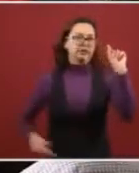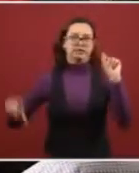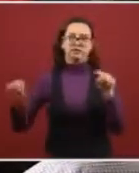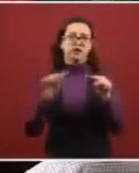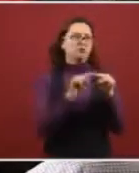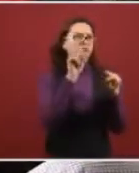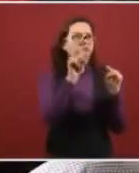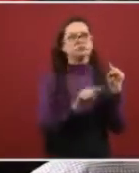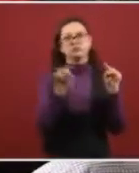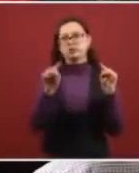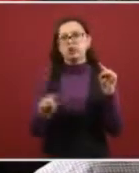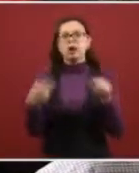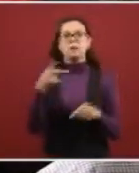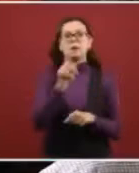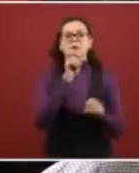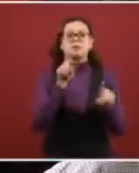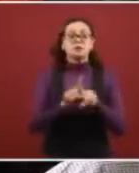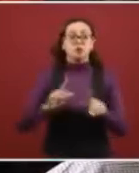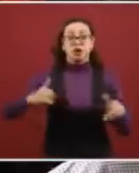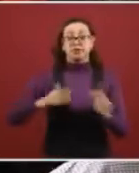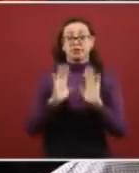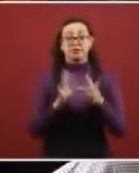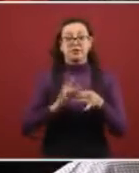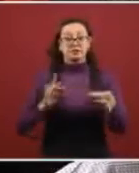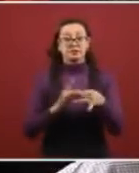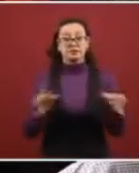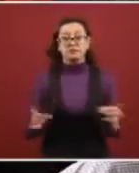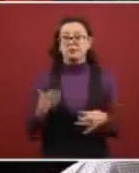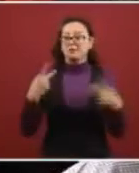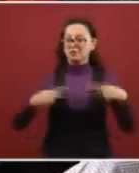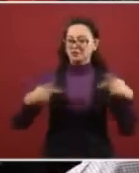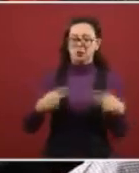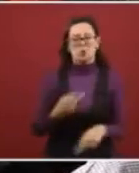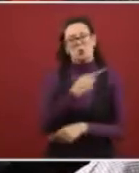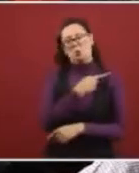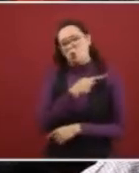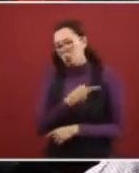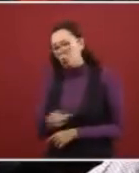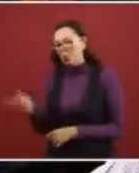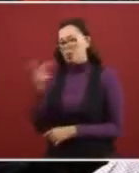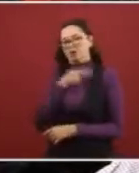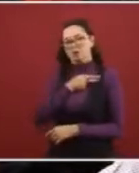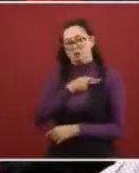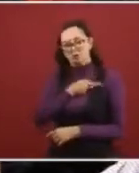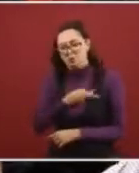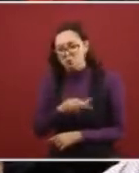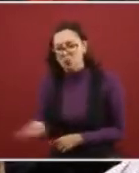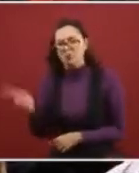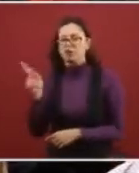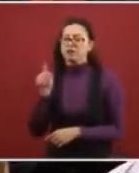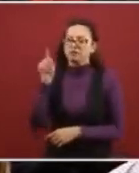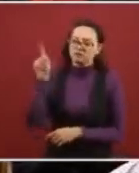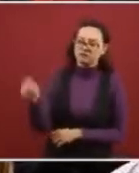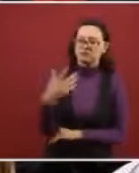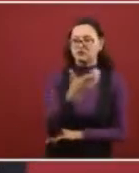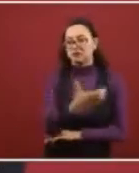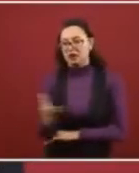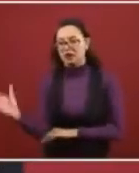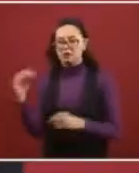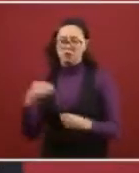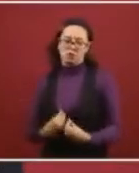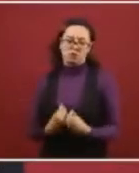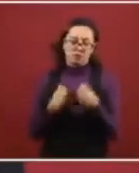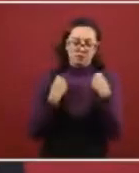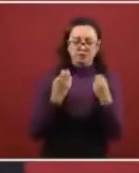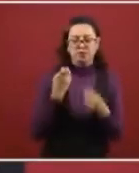que como ya hemos compartido con but ustedes, los más pobres de los pobres se encuentran precisamente en nuestros territorios rurales. Entonces esto tiene que ser todavía